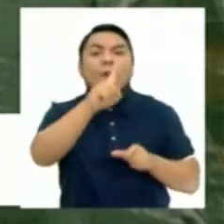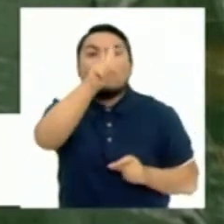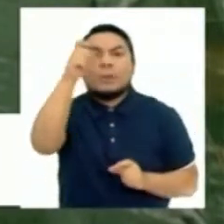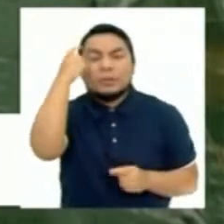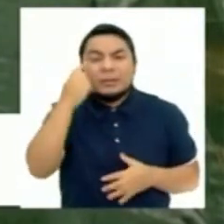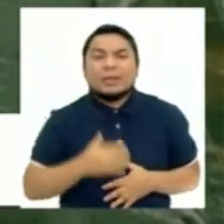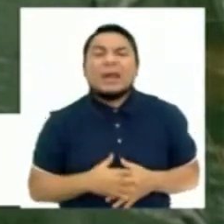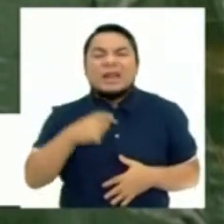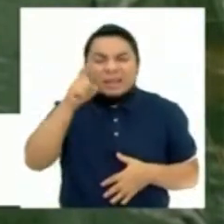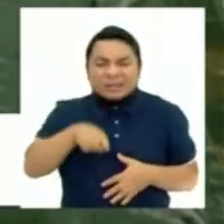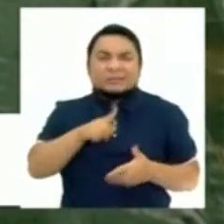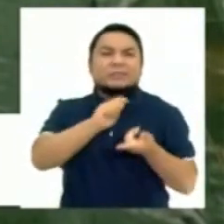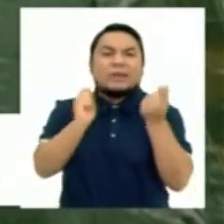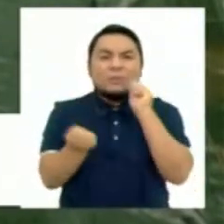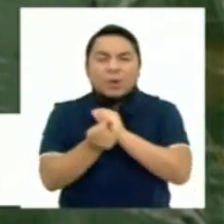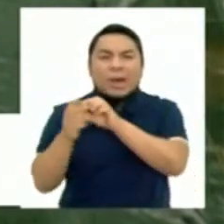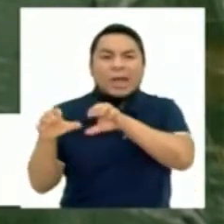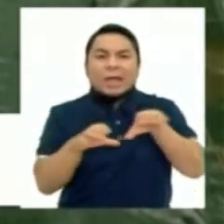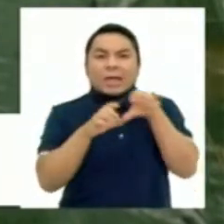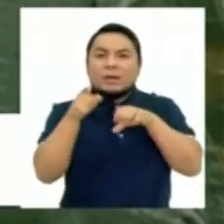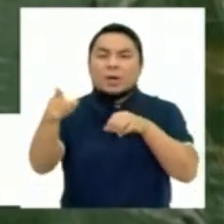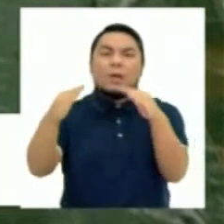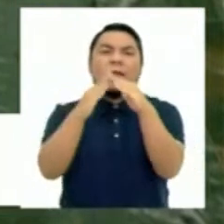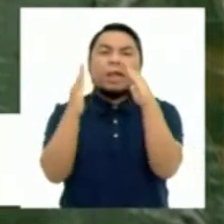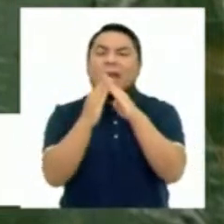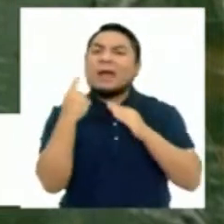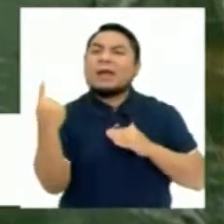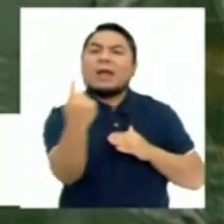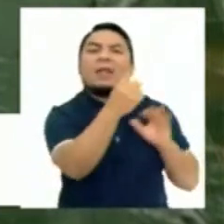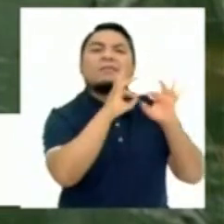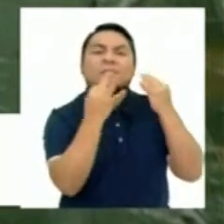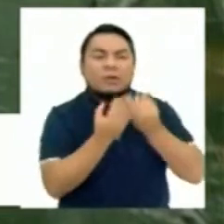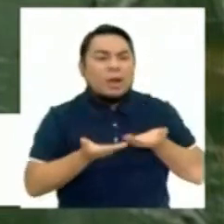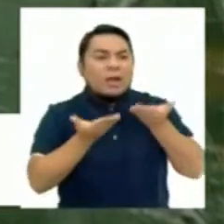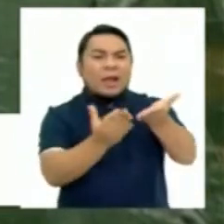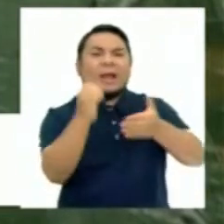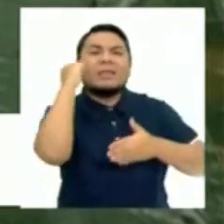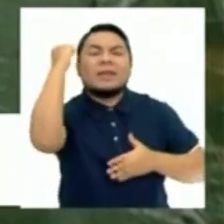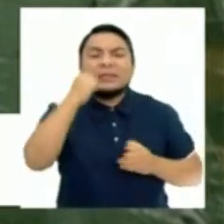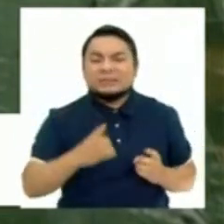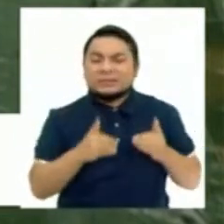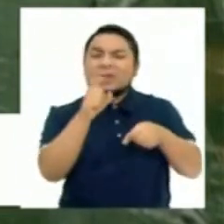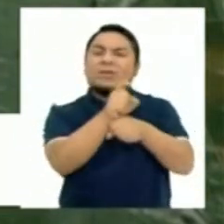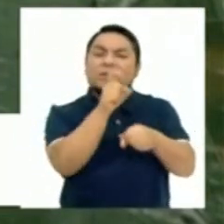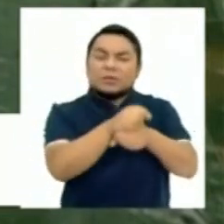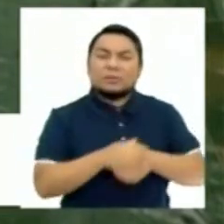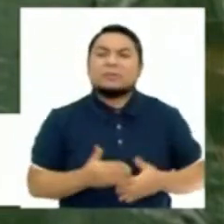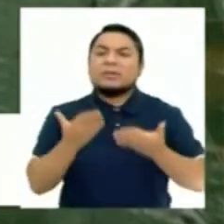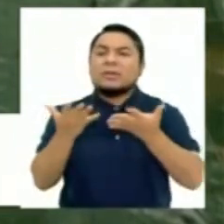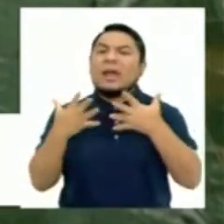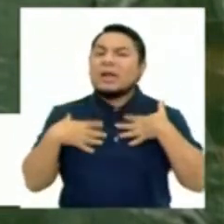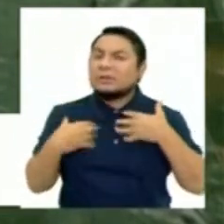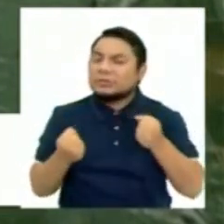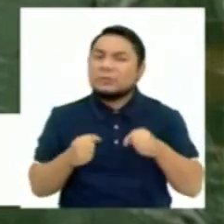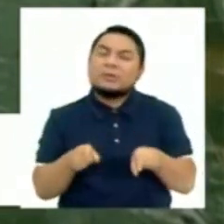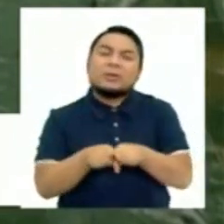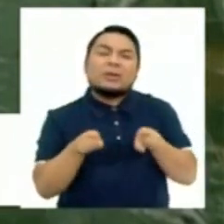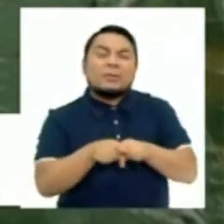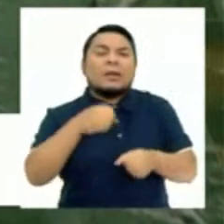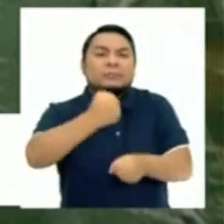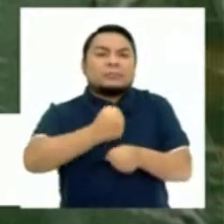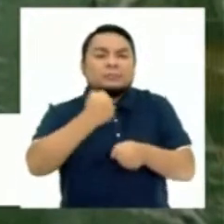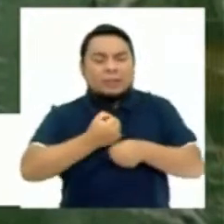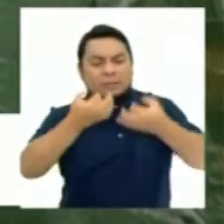Una transformación que realice en los hogares de cada familia sus derechos a la educación, a la salud, al